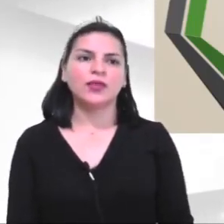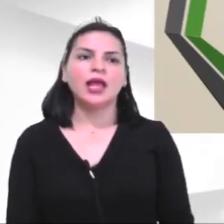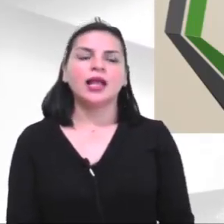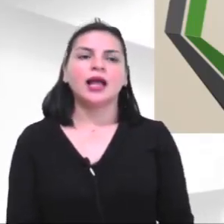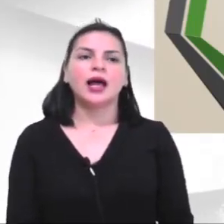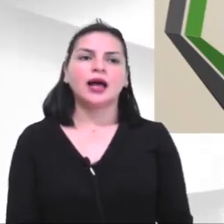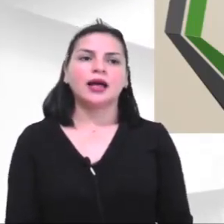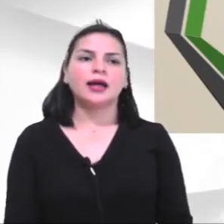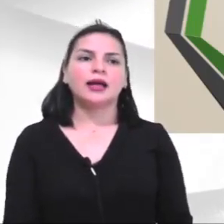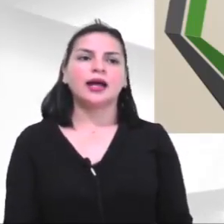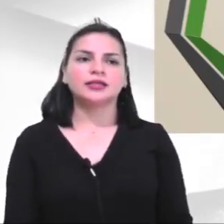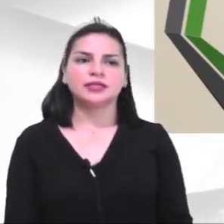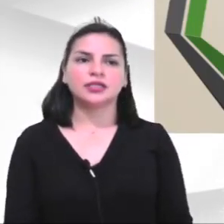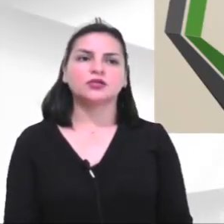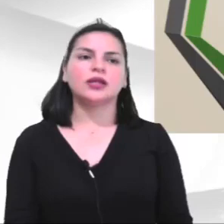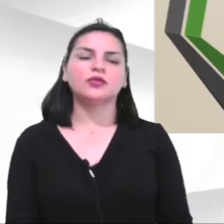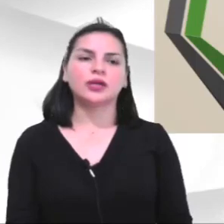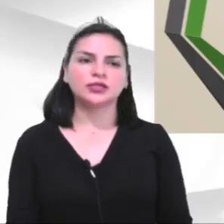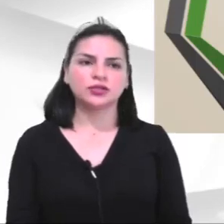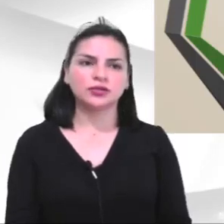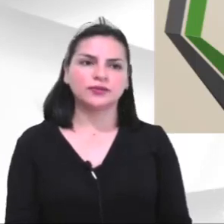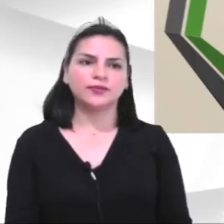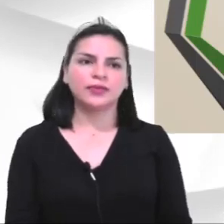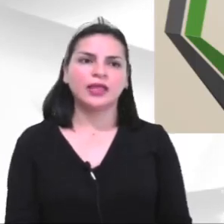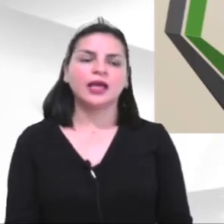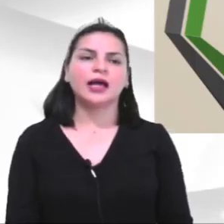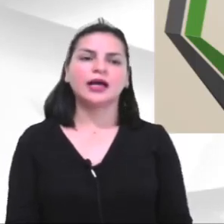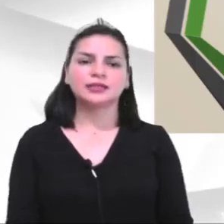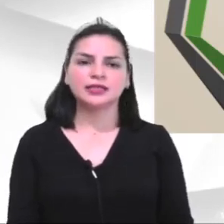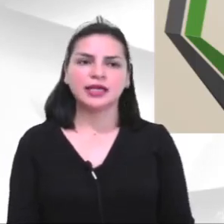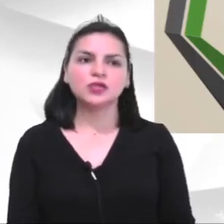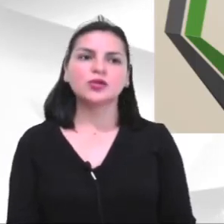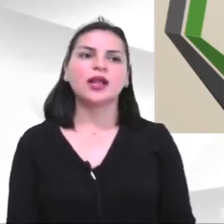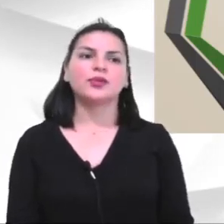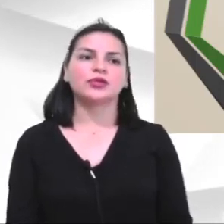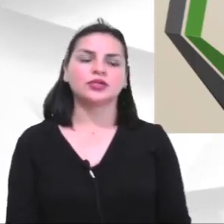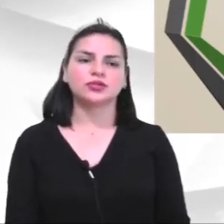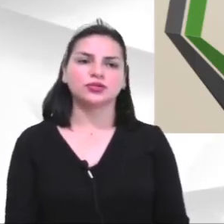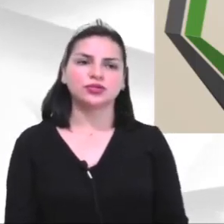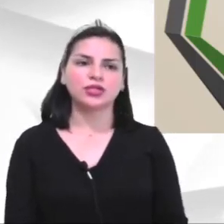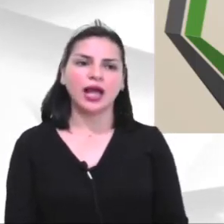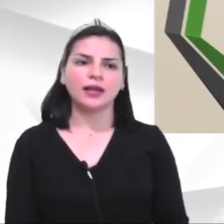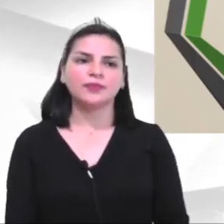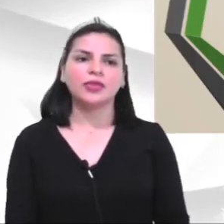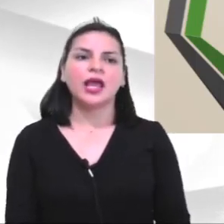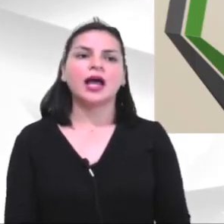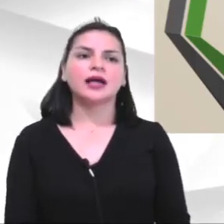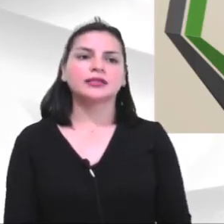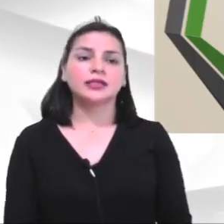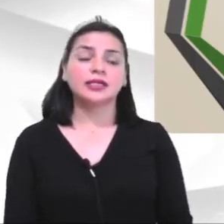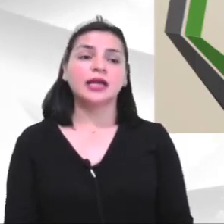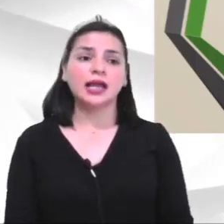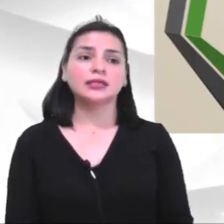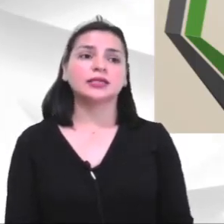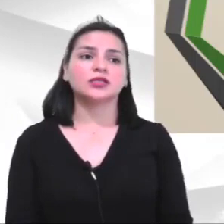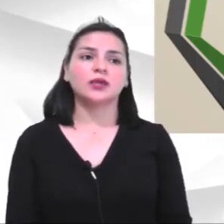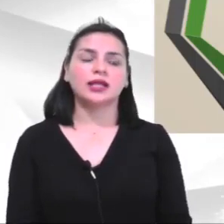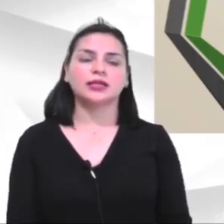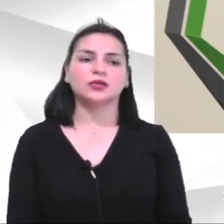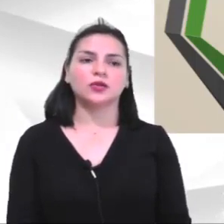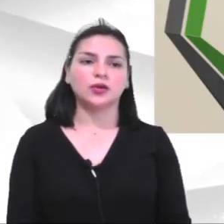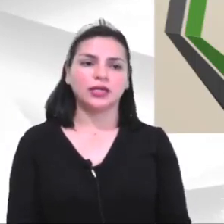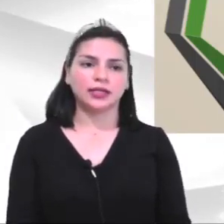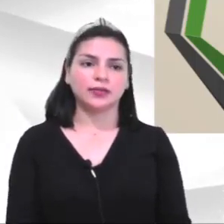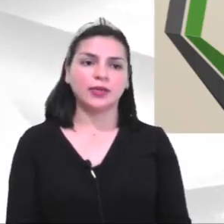salud, acceso a la educación, acceso a la protección social y el acceso